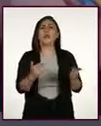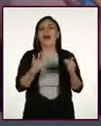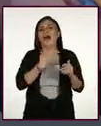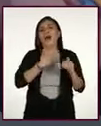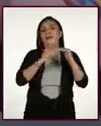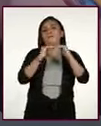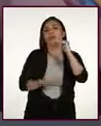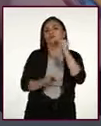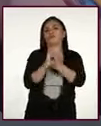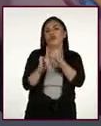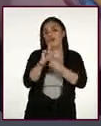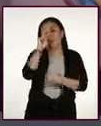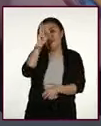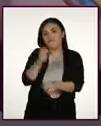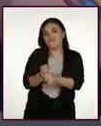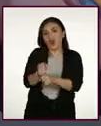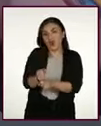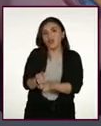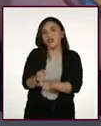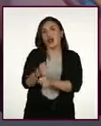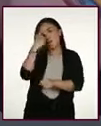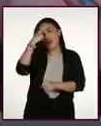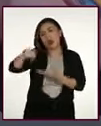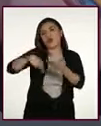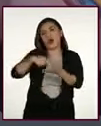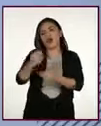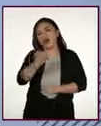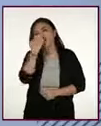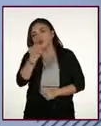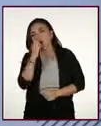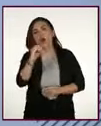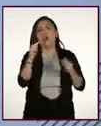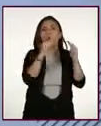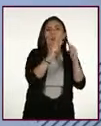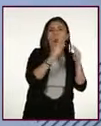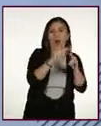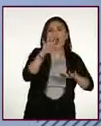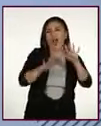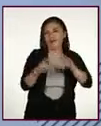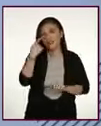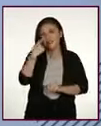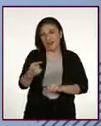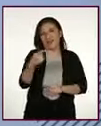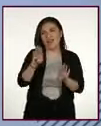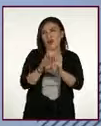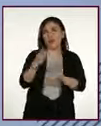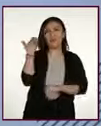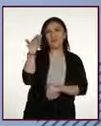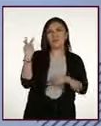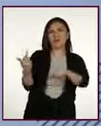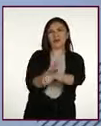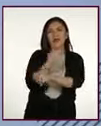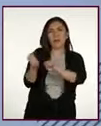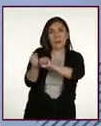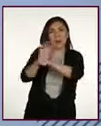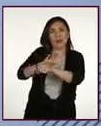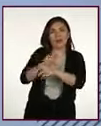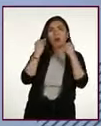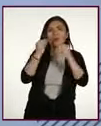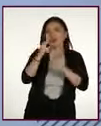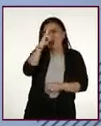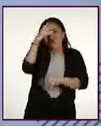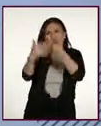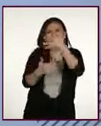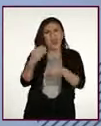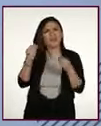disminuye las violencias, tanto en los ámbitos escolares como en los hogares, ¿no? Que lo vimos muchísimo ahorita en la pandemia, ¿no? Que la violencia aumentó